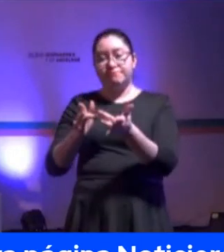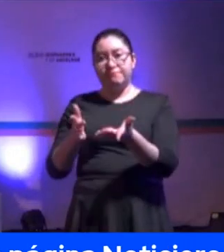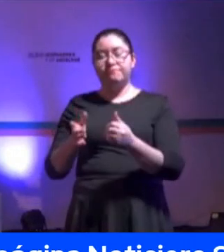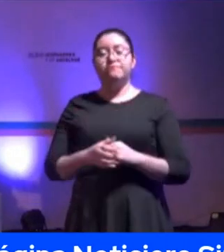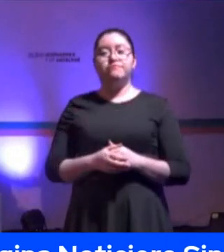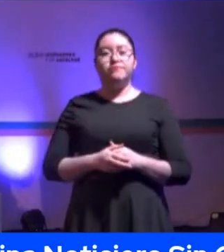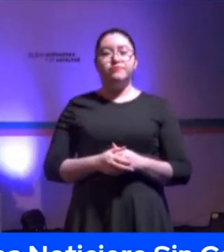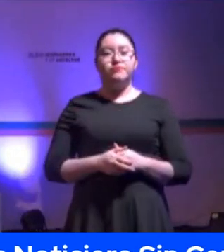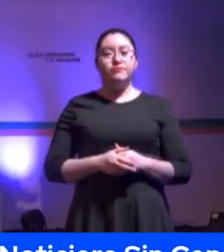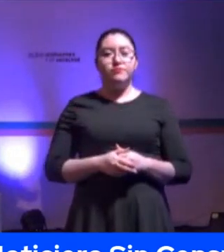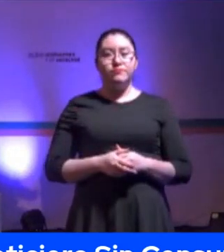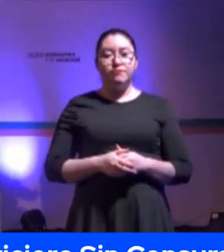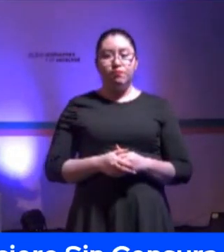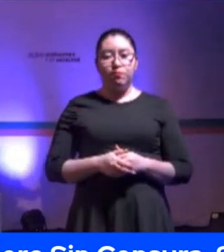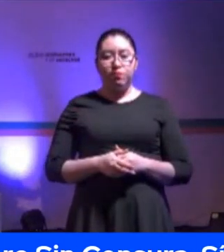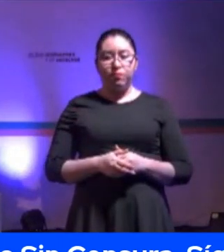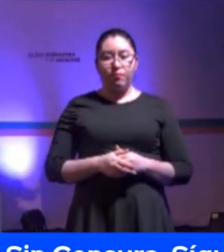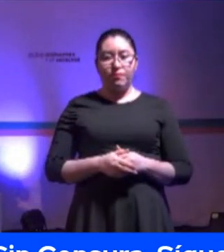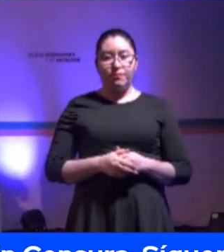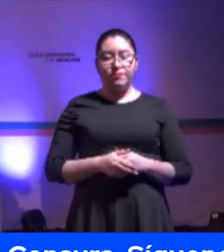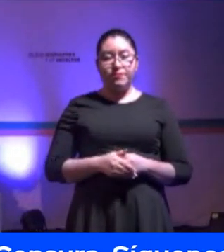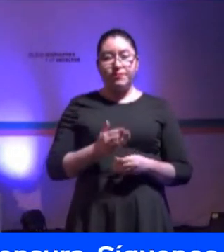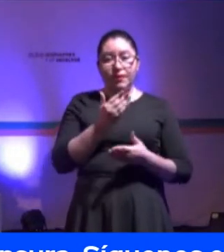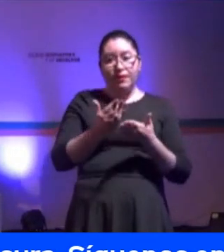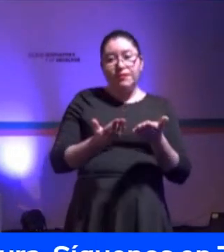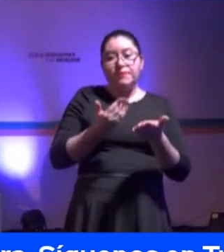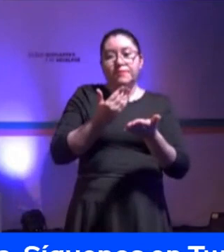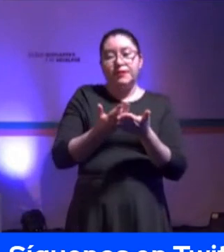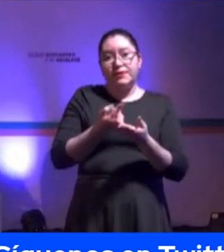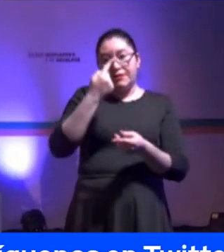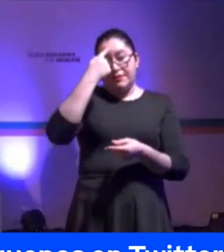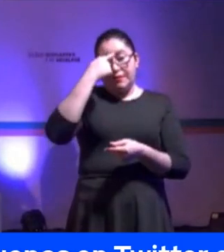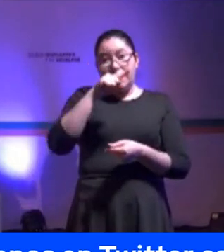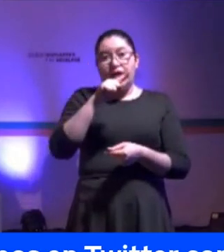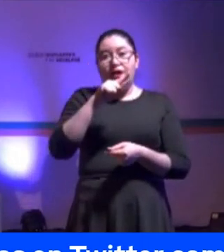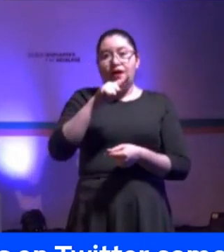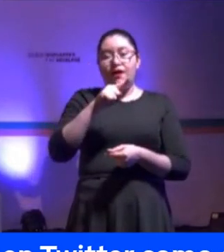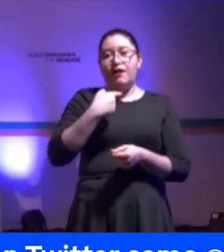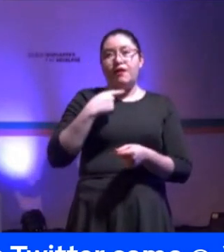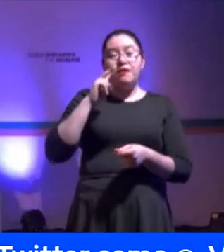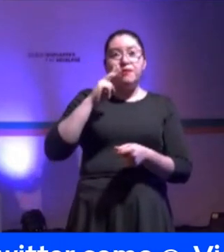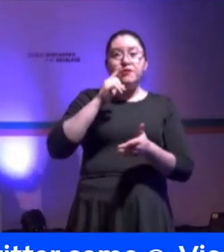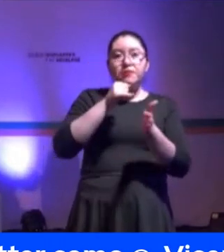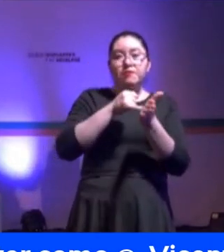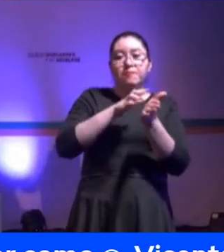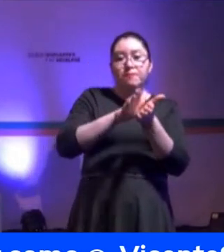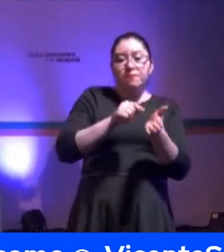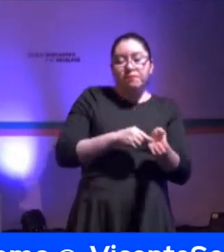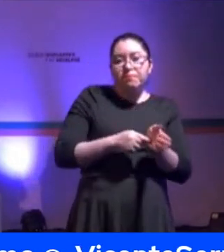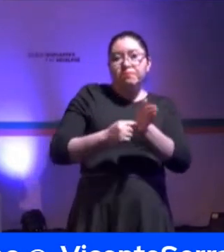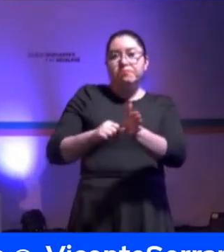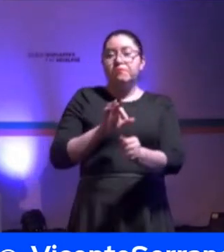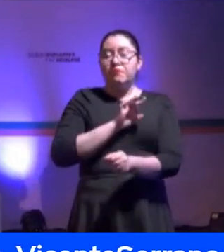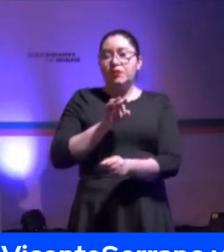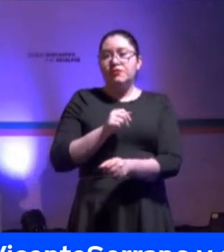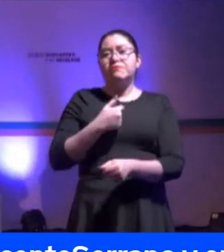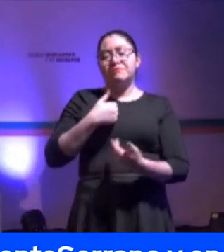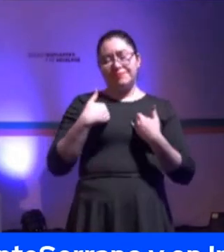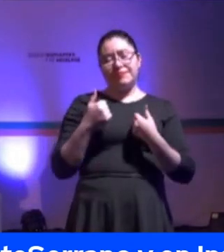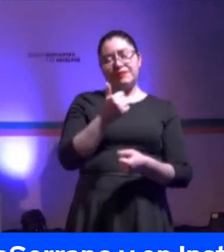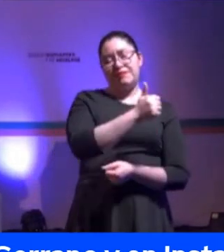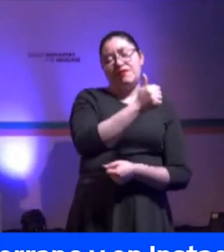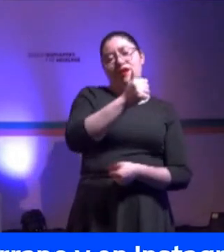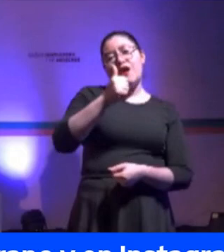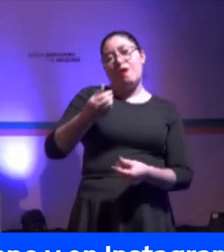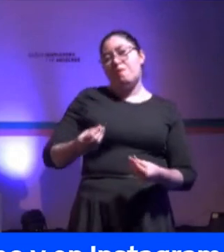que le llegue a un medio de comunicación que pueda publicarlo. Yo entiendo que cada quien está en su vida, eso